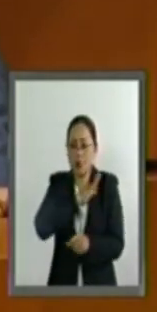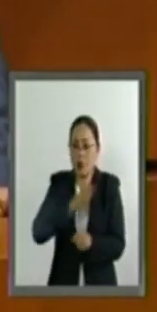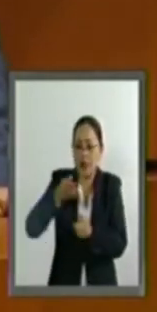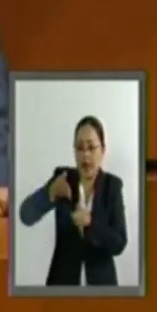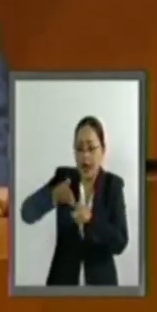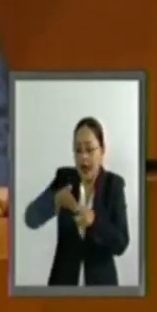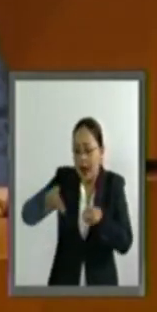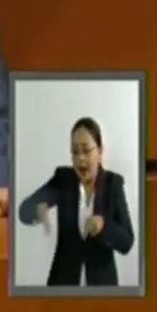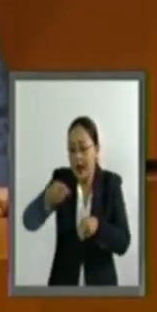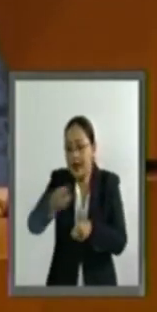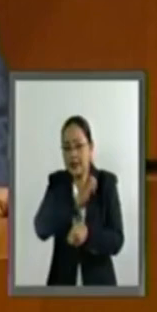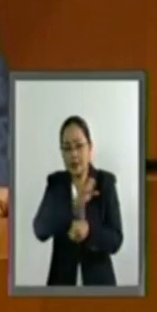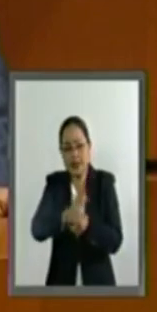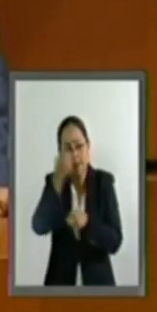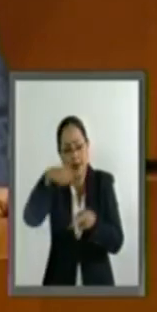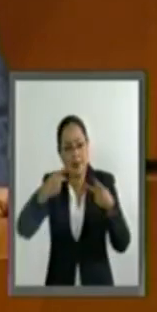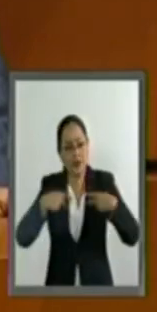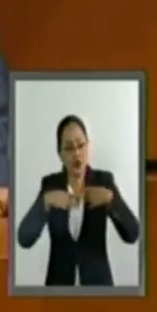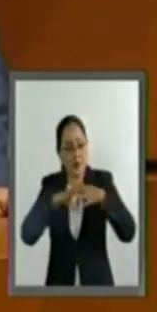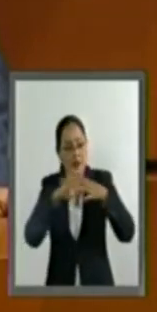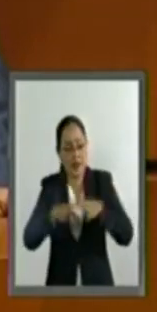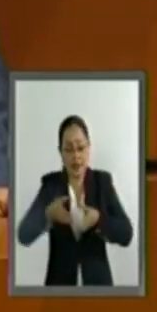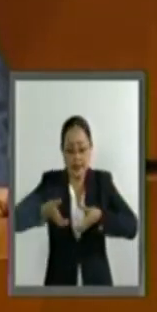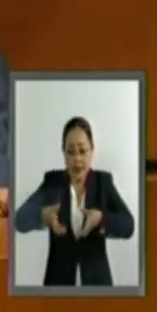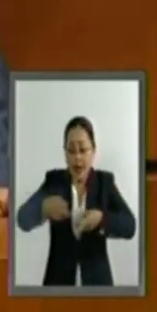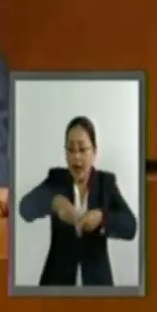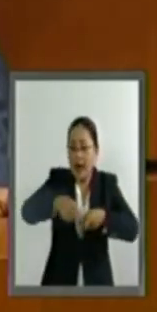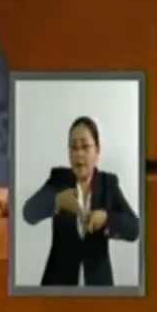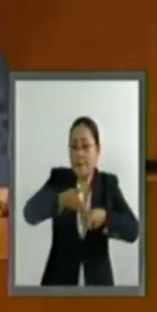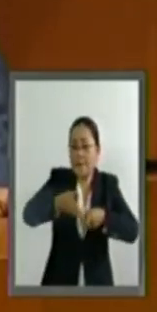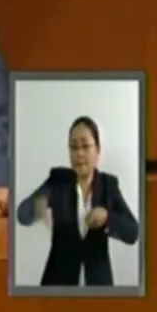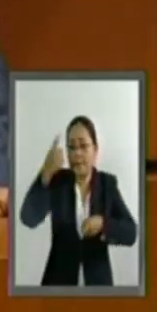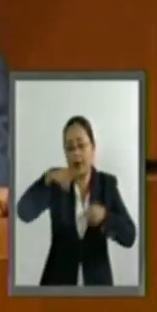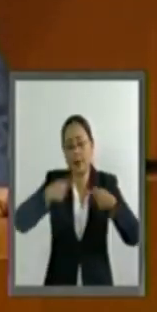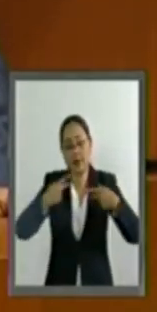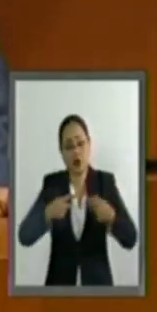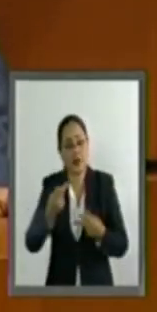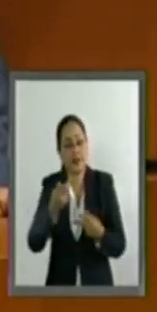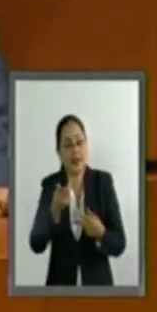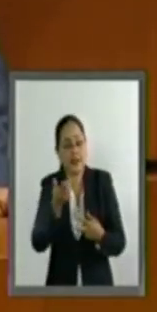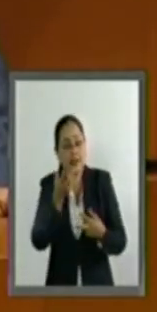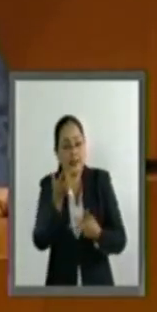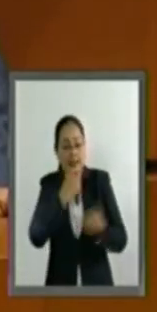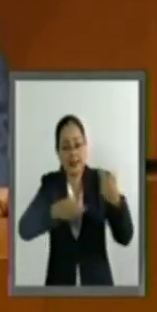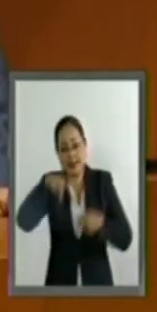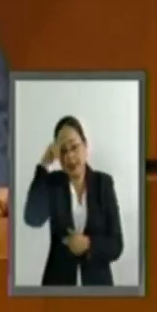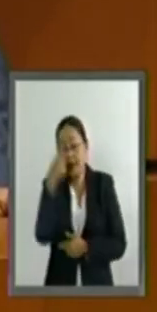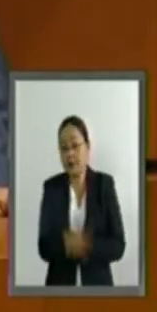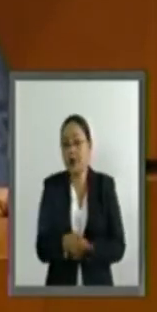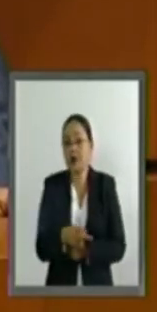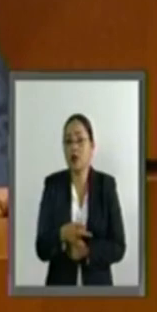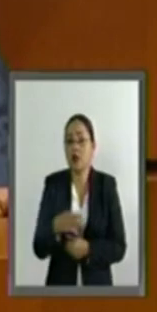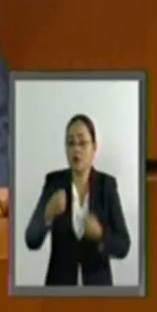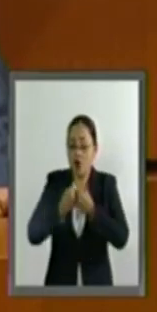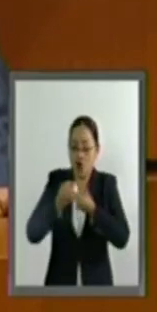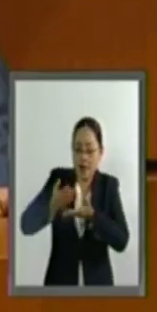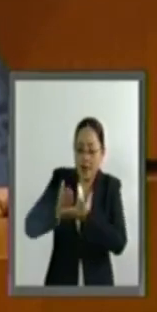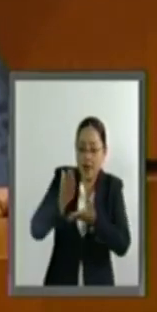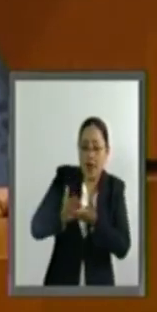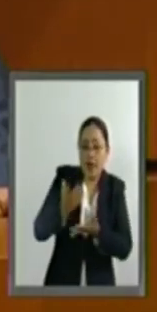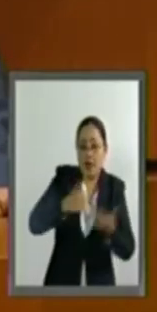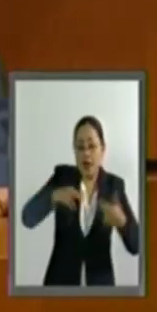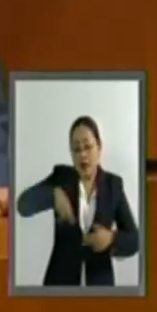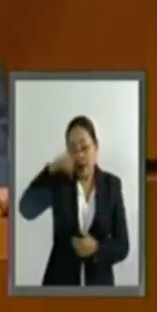migrante, consistente en un carril preferente para los mexicanos en repatriación que cruzan la frontera de